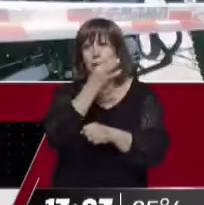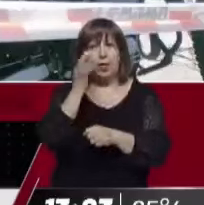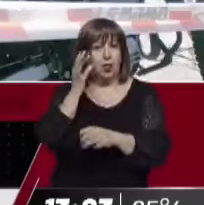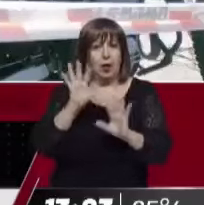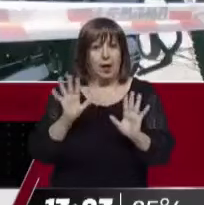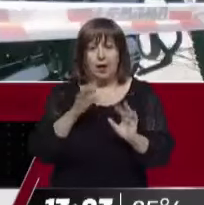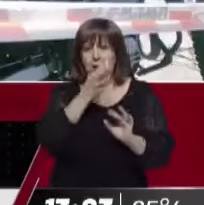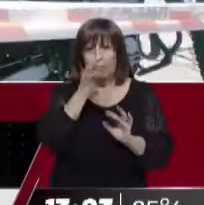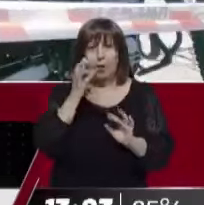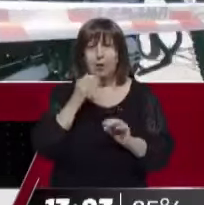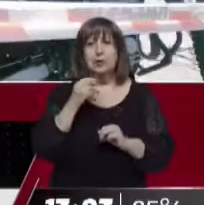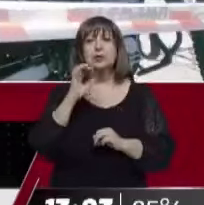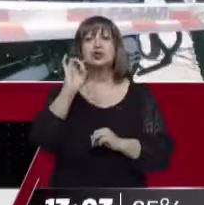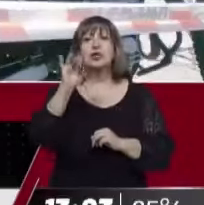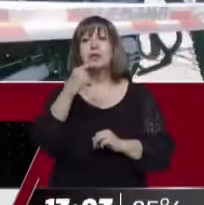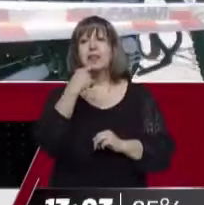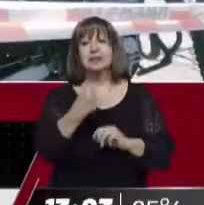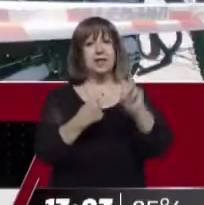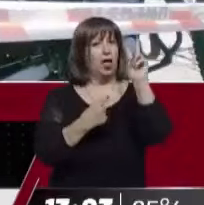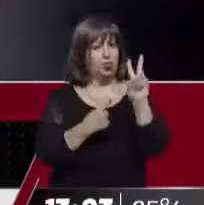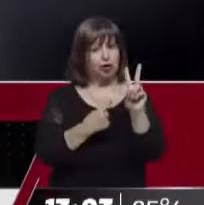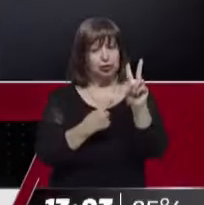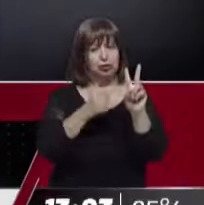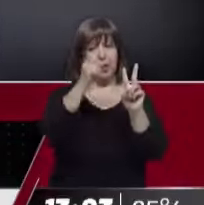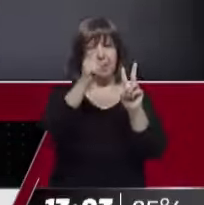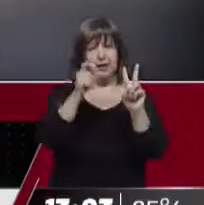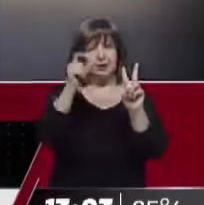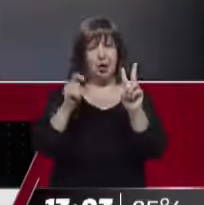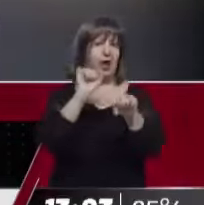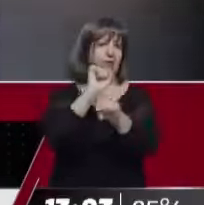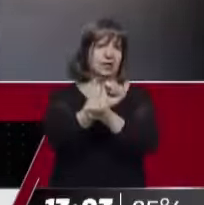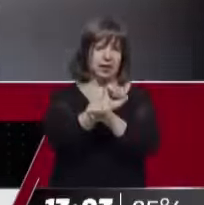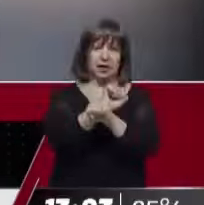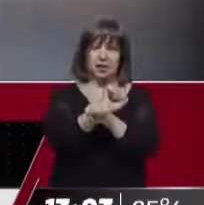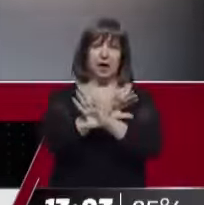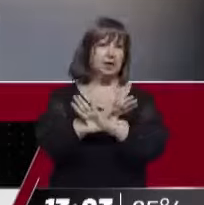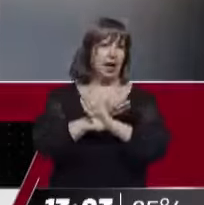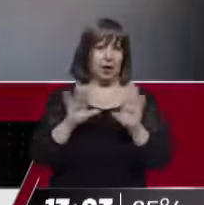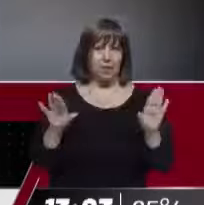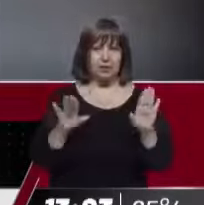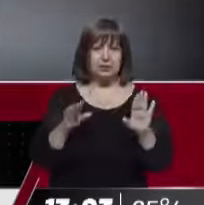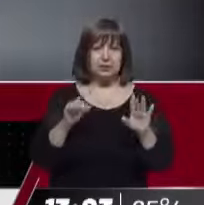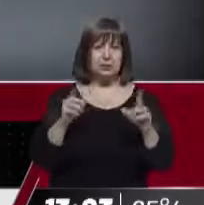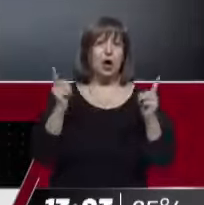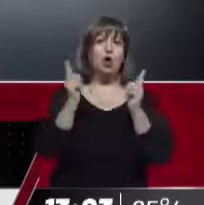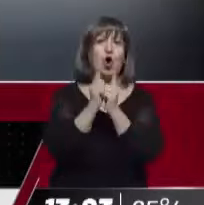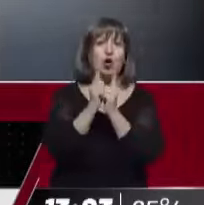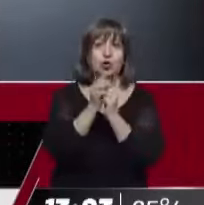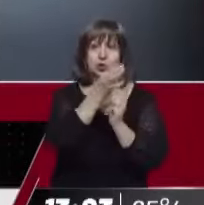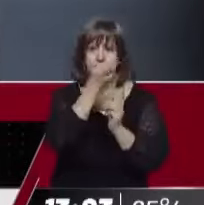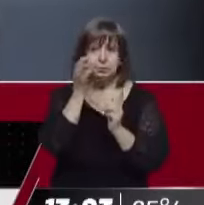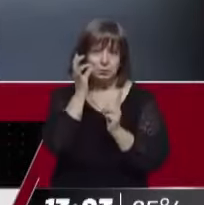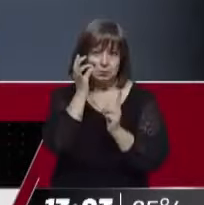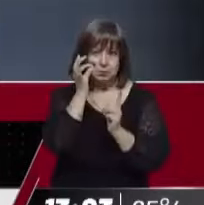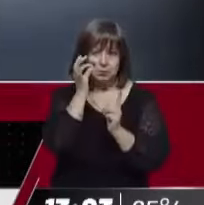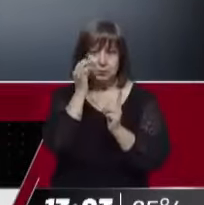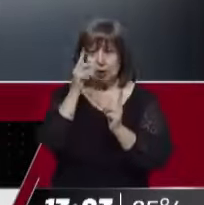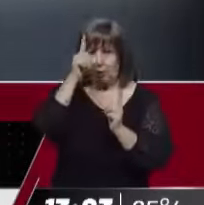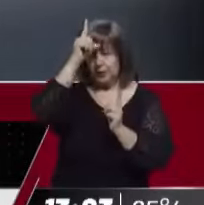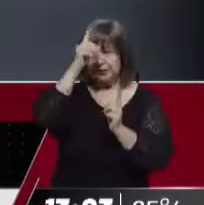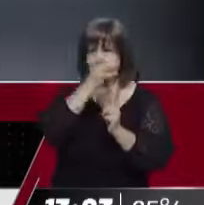confirman acá es que son dos personas detenidas sí. Hasta ahora que son las que están trasladando en este móvil el